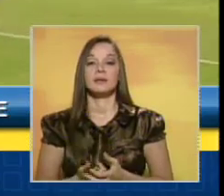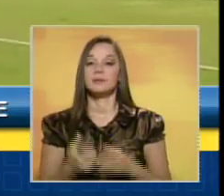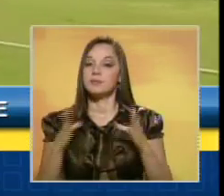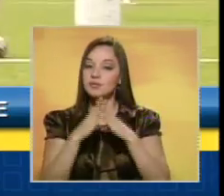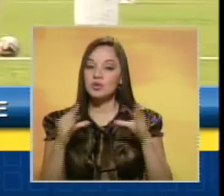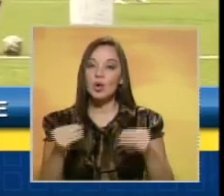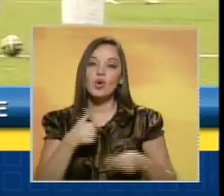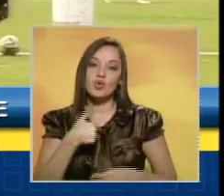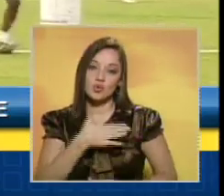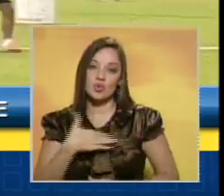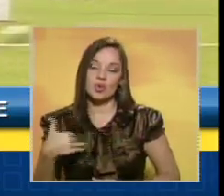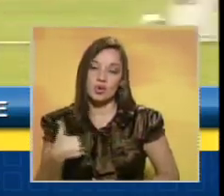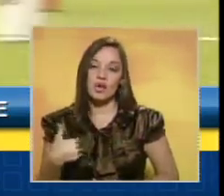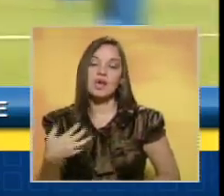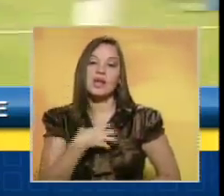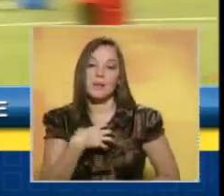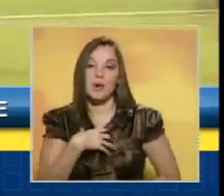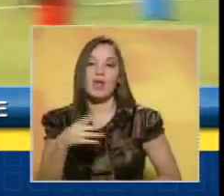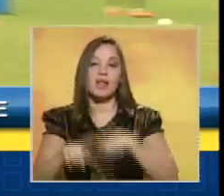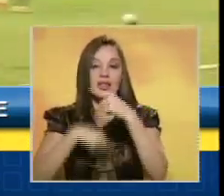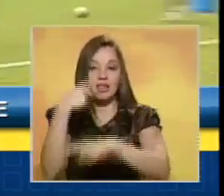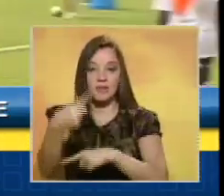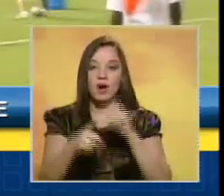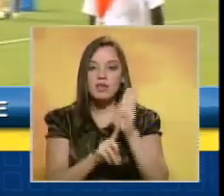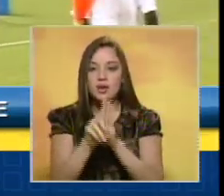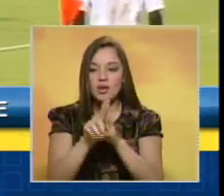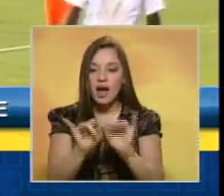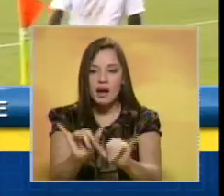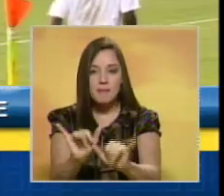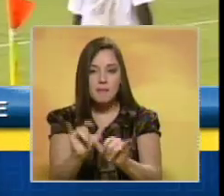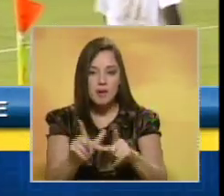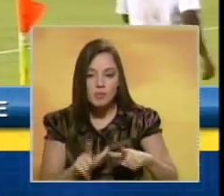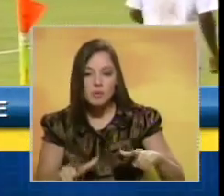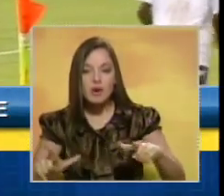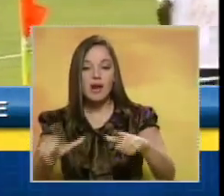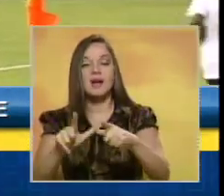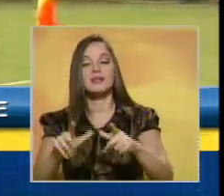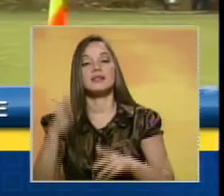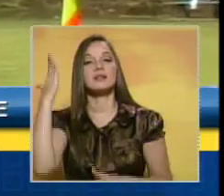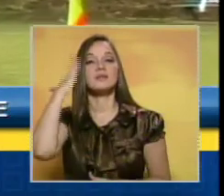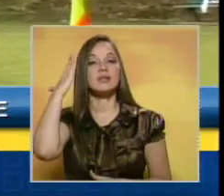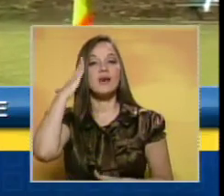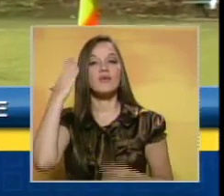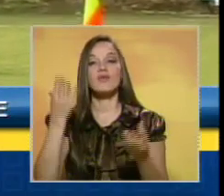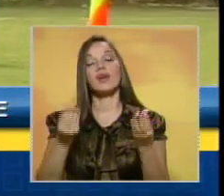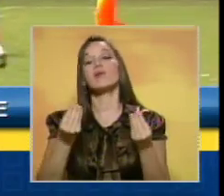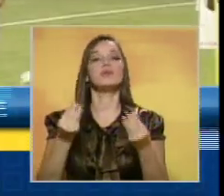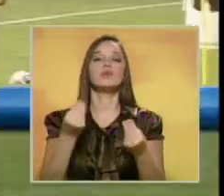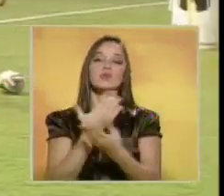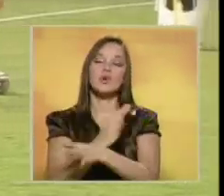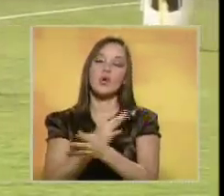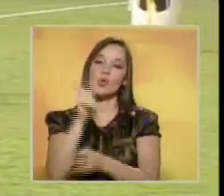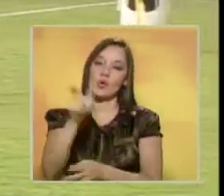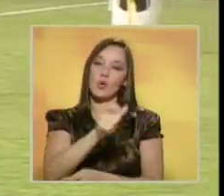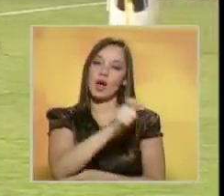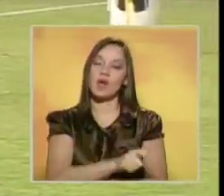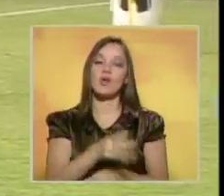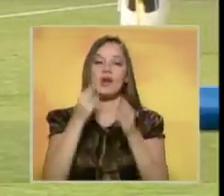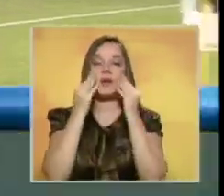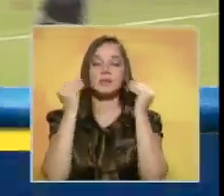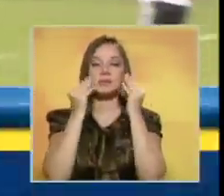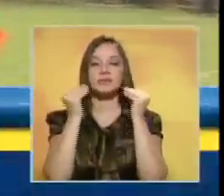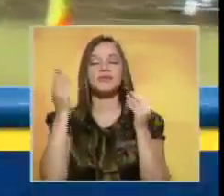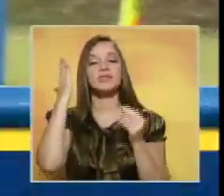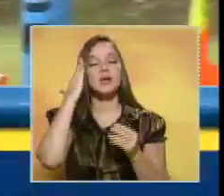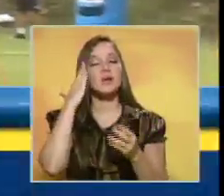todo lo que uno quiere y que puedan después desarrollarlo dentro de la cancha. Sabemos que hay muchos jugadores ahora de experiencia, muchos jugadores que están jugando